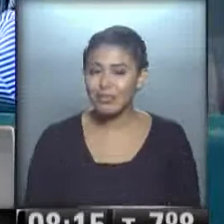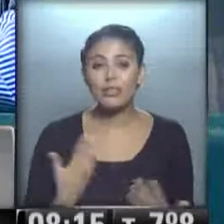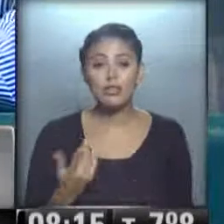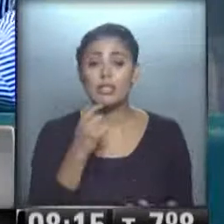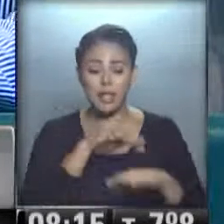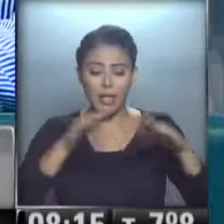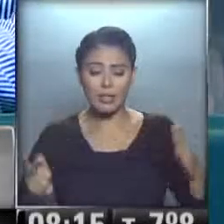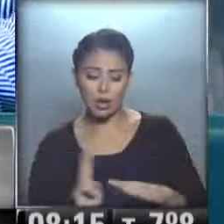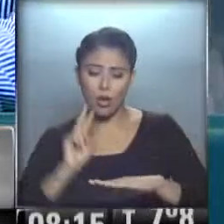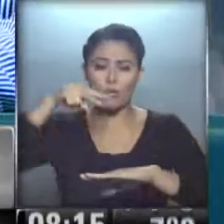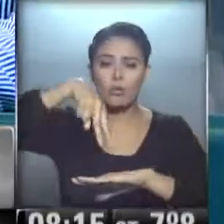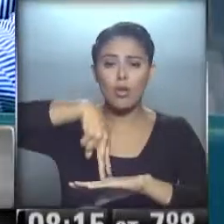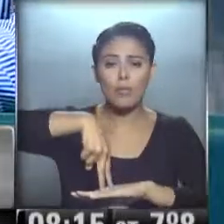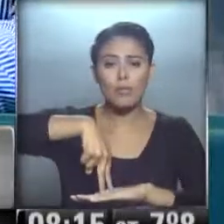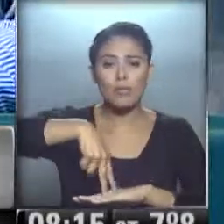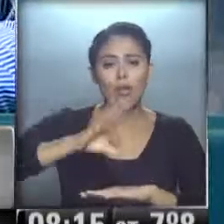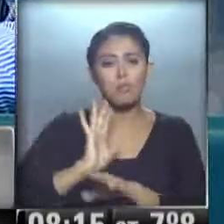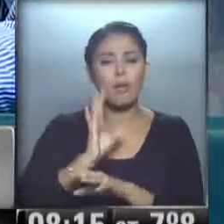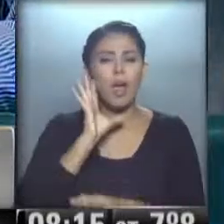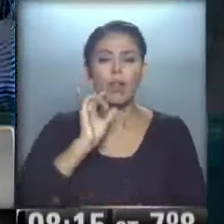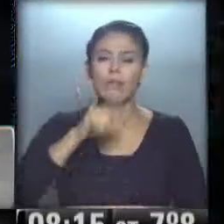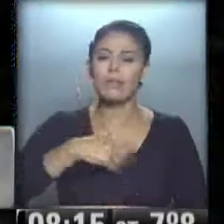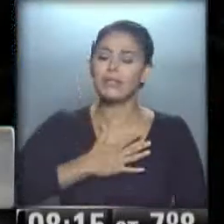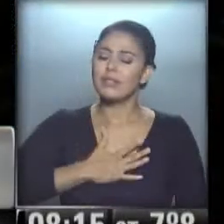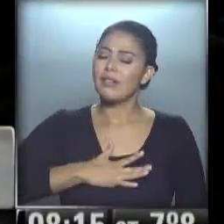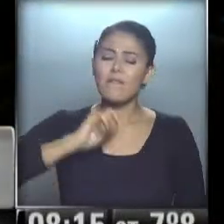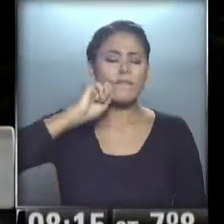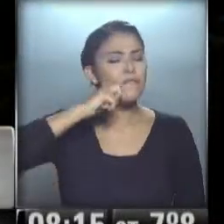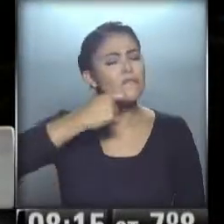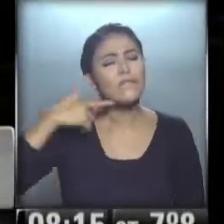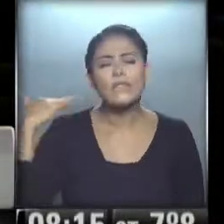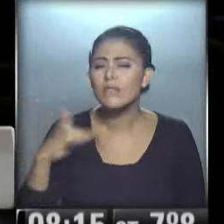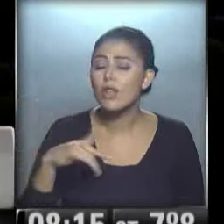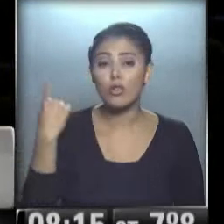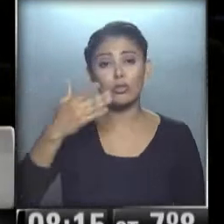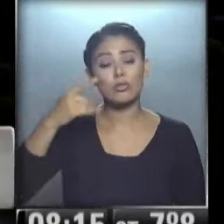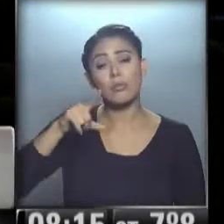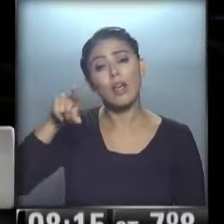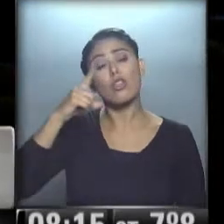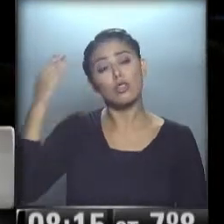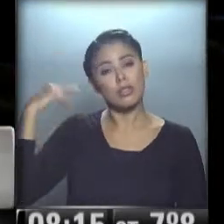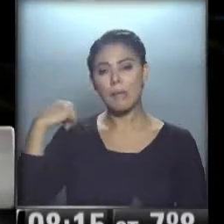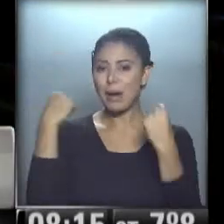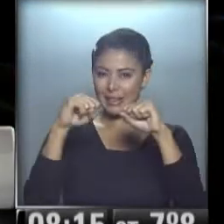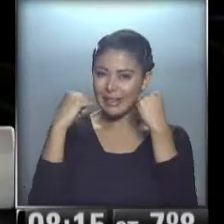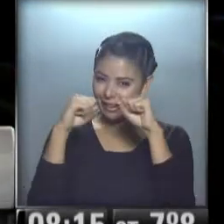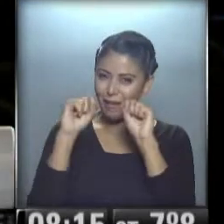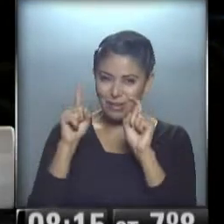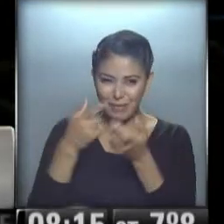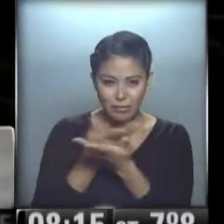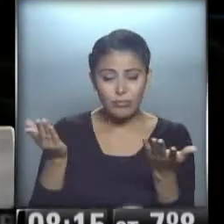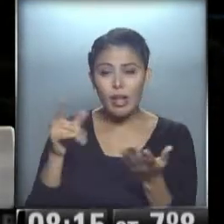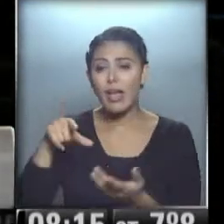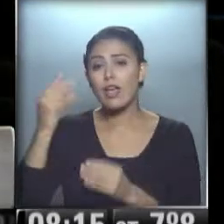subir al escenario se convierte en un enorme placer. Fíjate que nosotros hacíamos el otro día un ensayo y